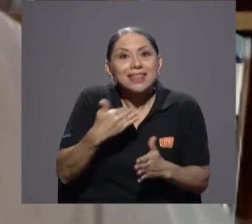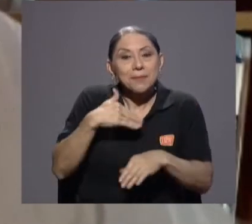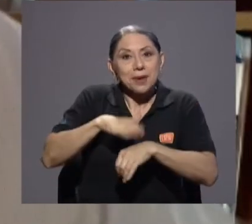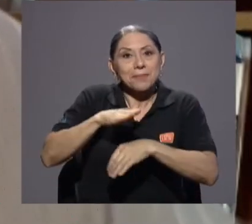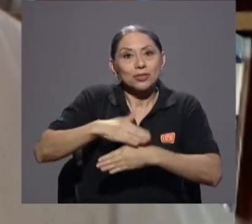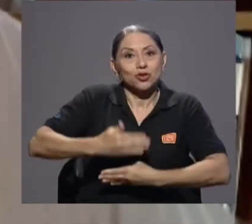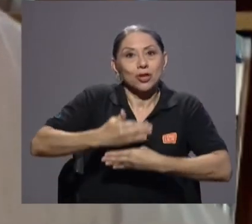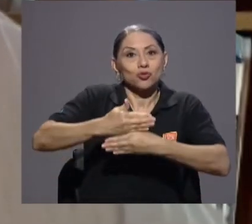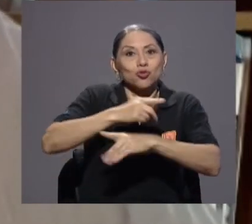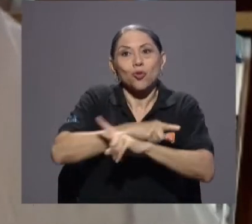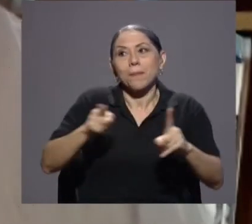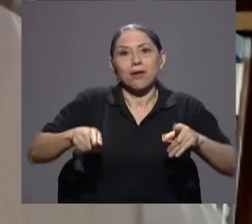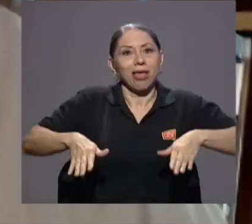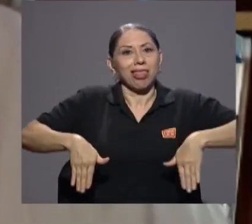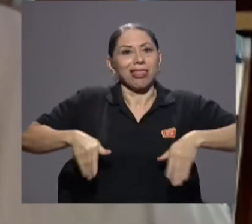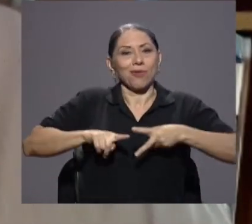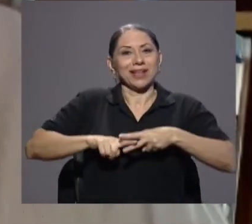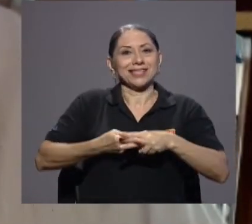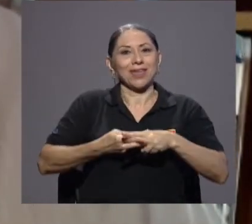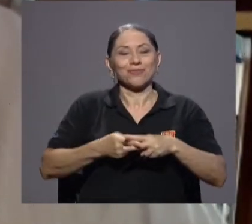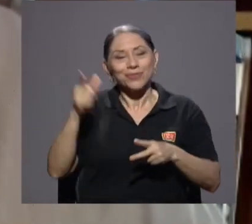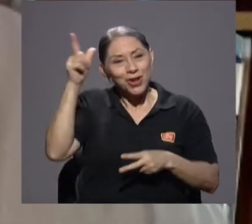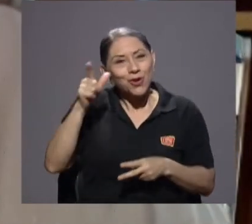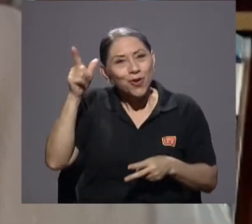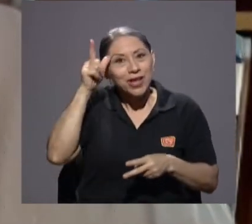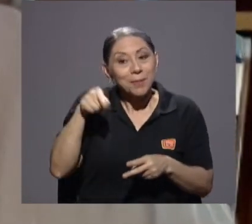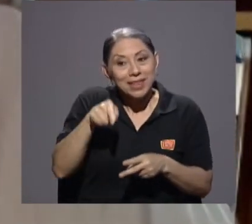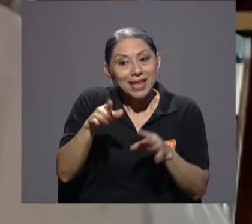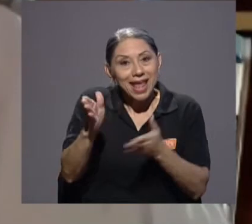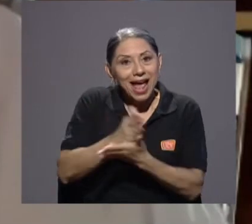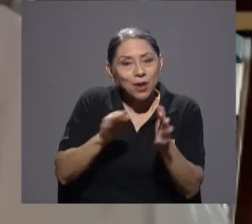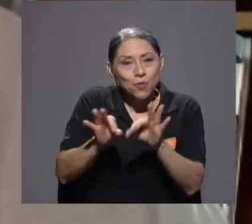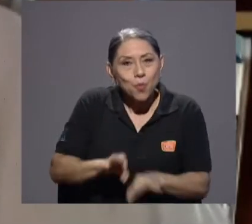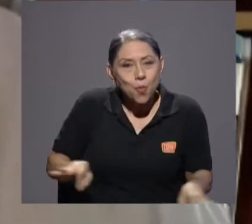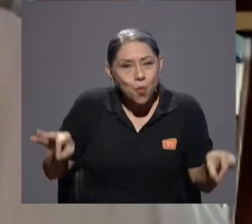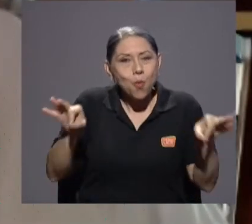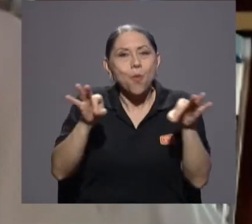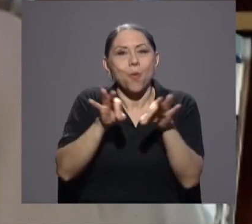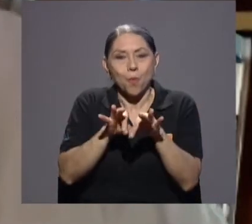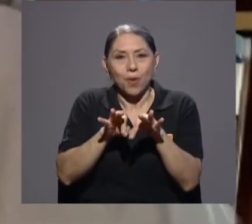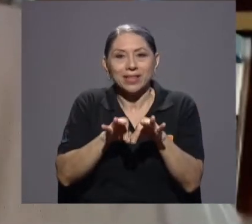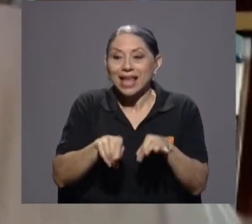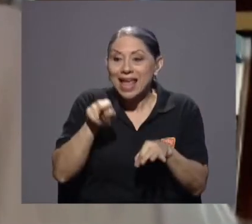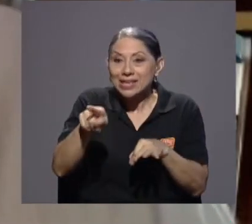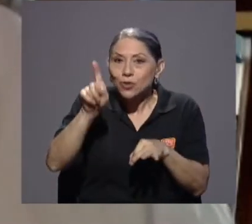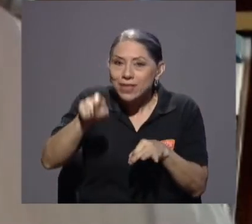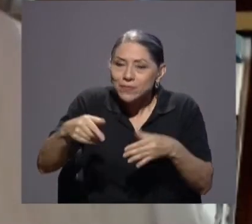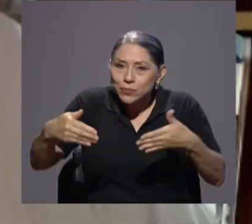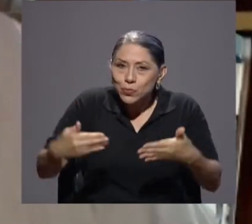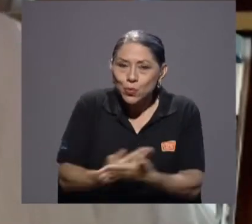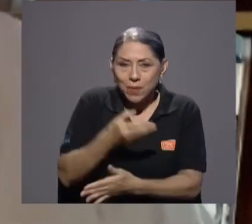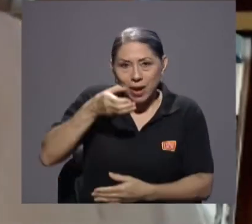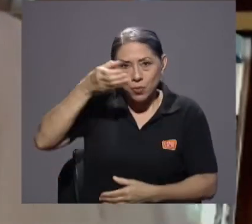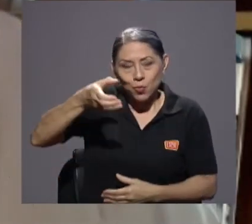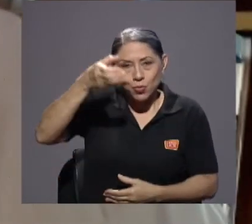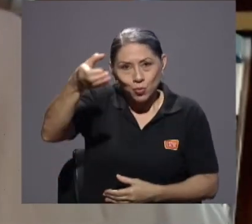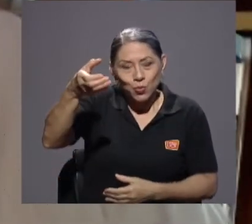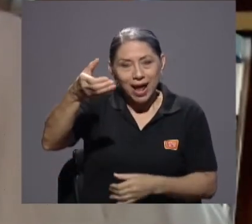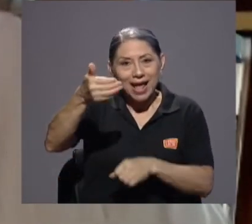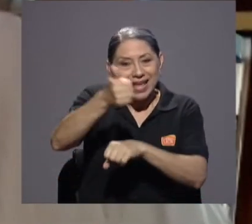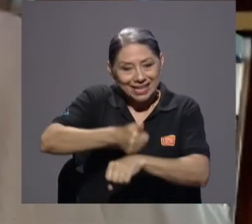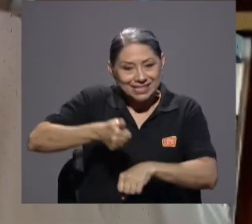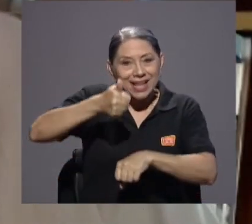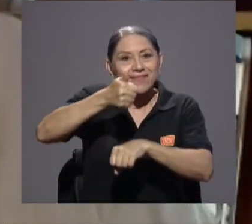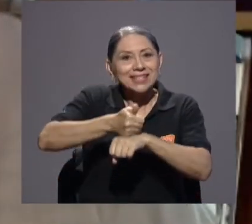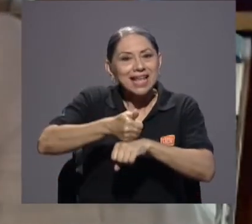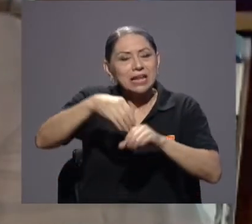el tema también es un tema importante y en eso coincidimos con don Rosendo, pero eso tiene que ser entonces una nueva cultura de establecimiento de